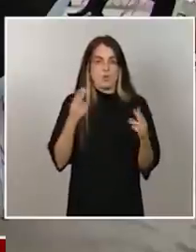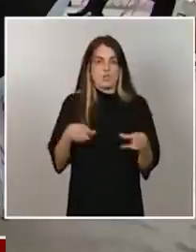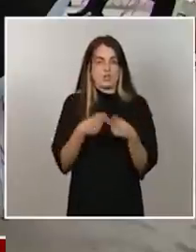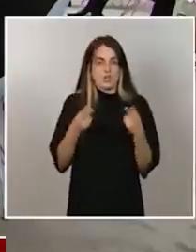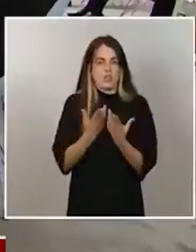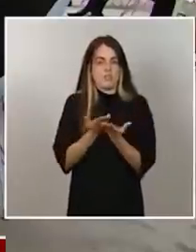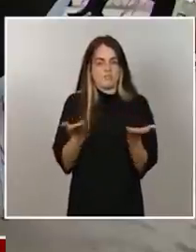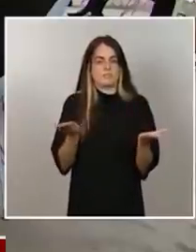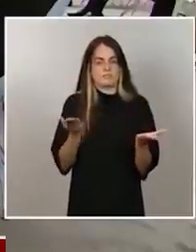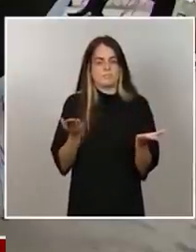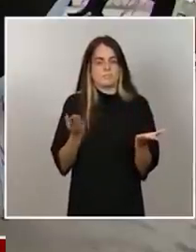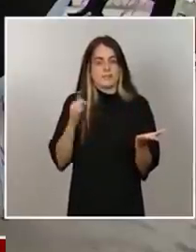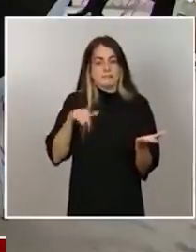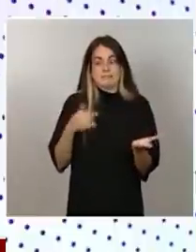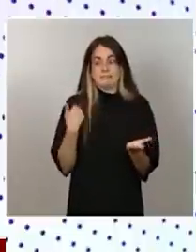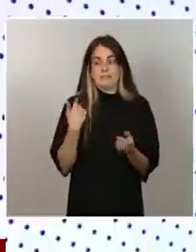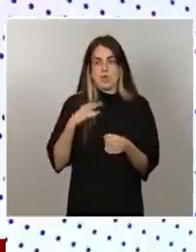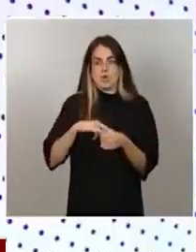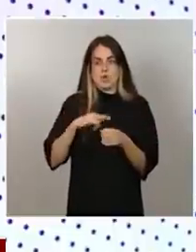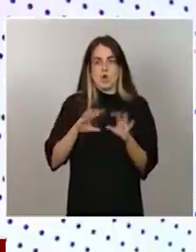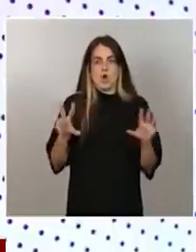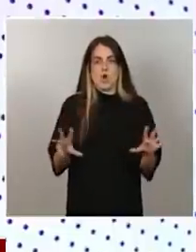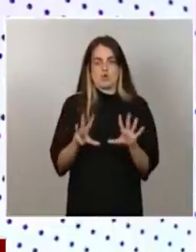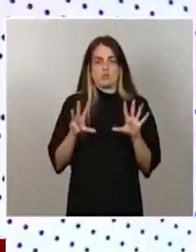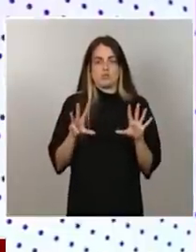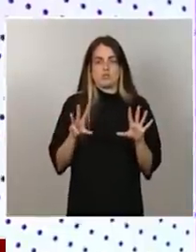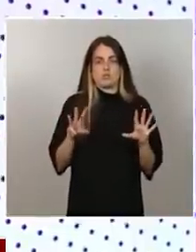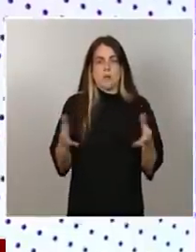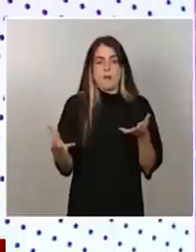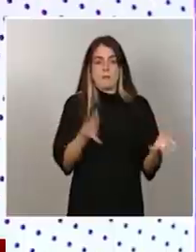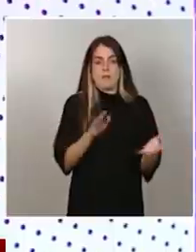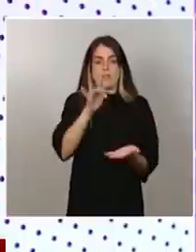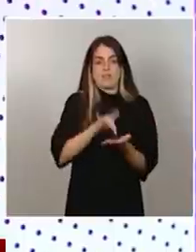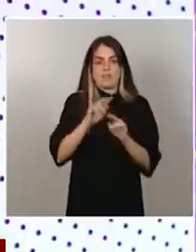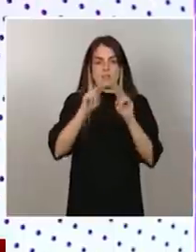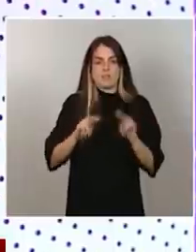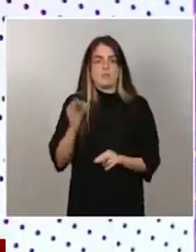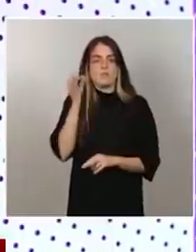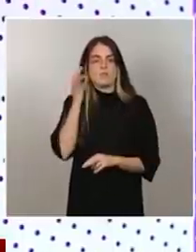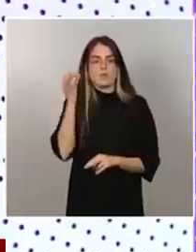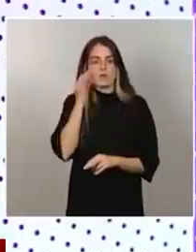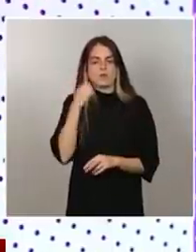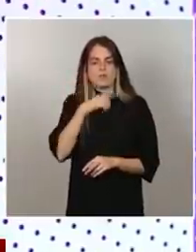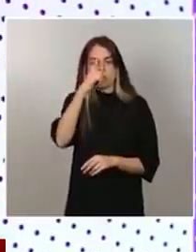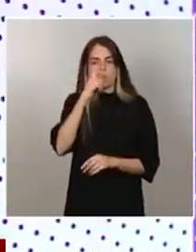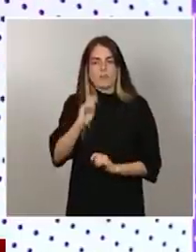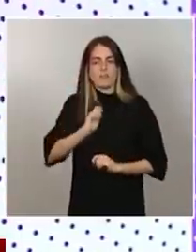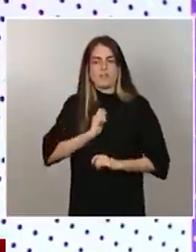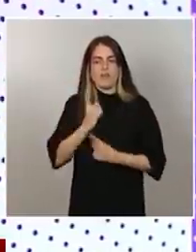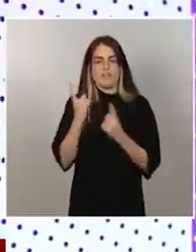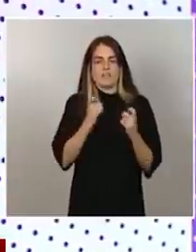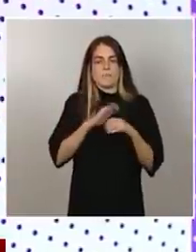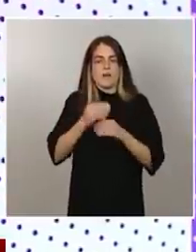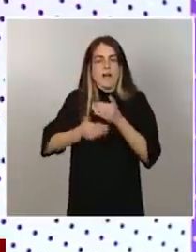pero claro, quitarse alguno ahora antes de convocar en unas elecciones, pues es ya apaga y vámonos, porque ya no hay gobierno, no es que hubiera mucho,